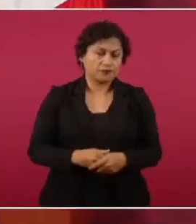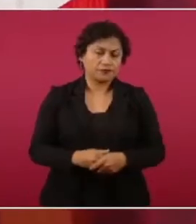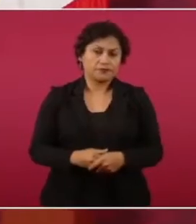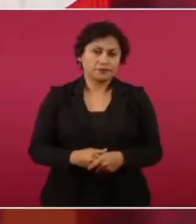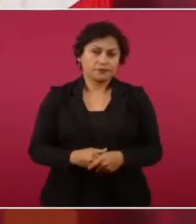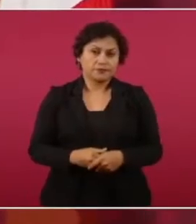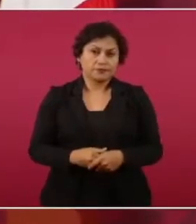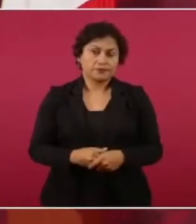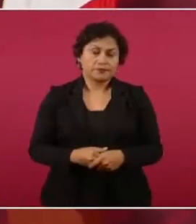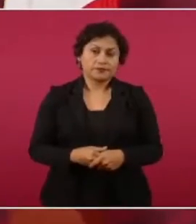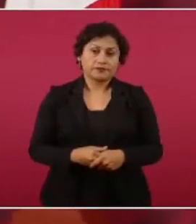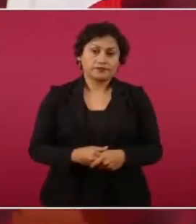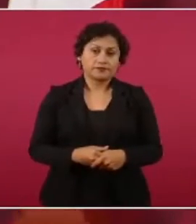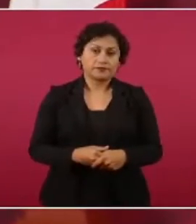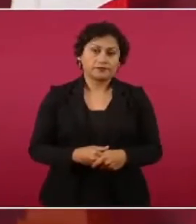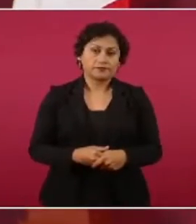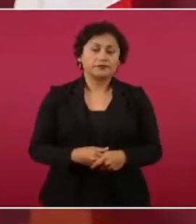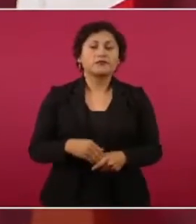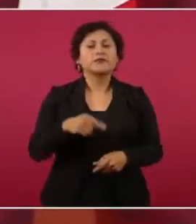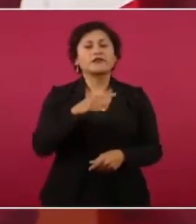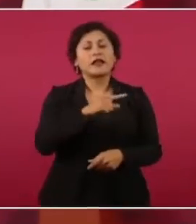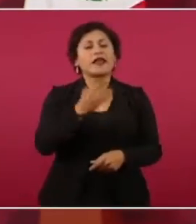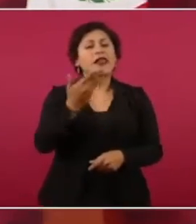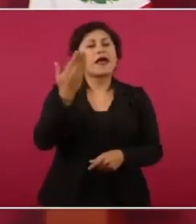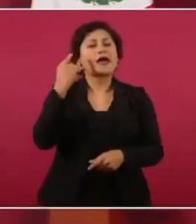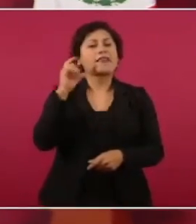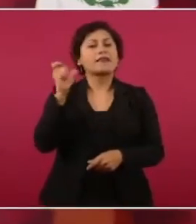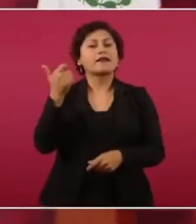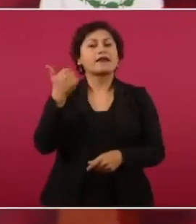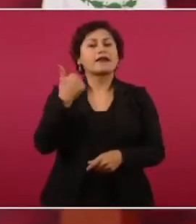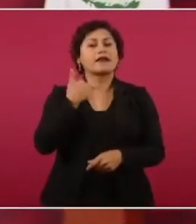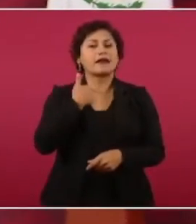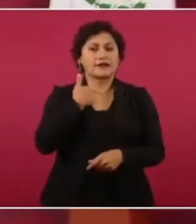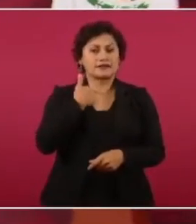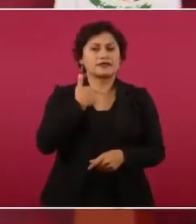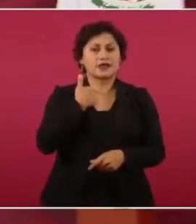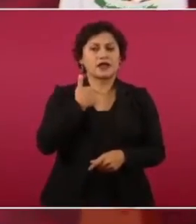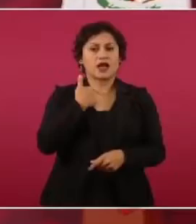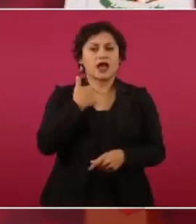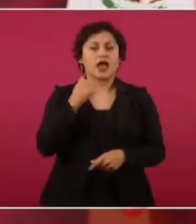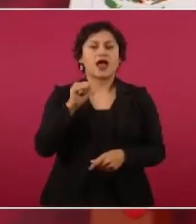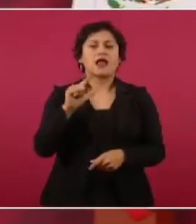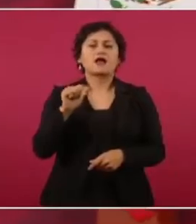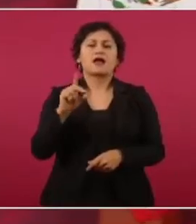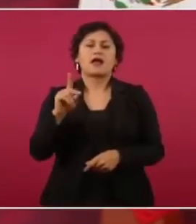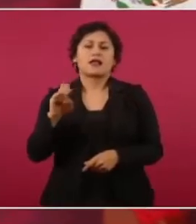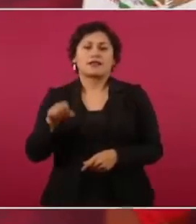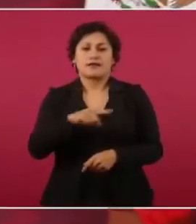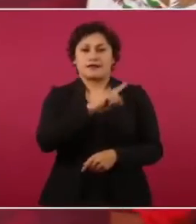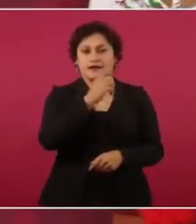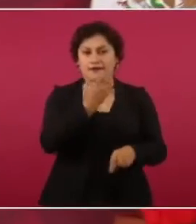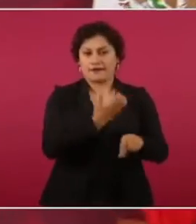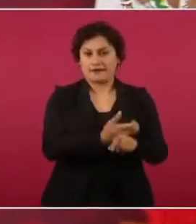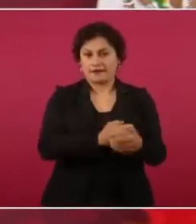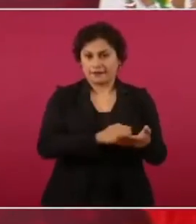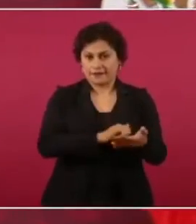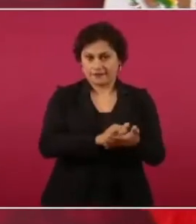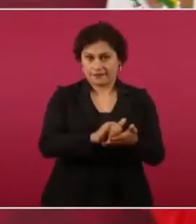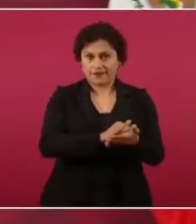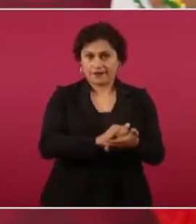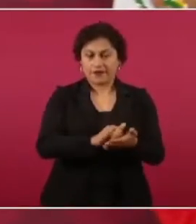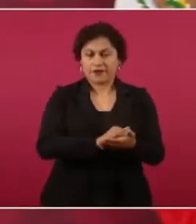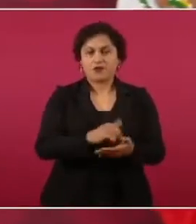Había estado ya de alcalde de Nueva York. Y me llamó la atención porque estaba en un